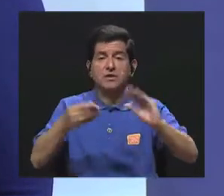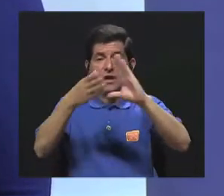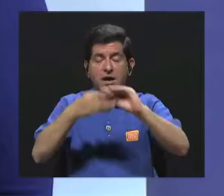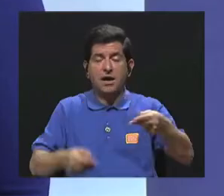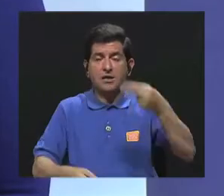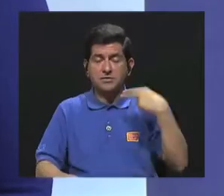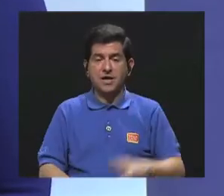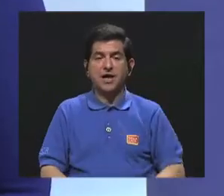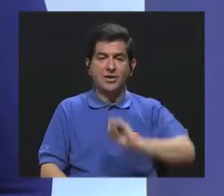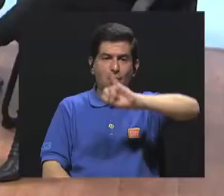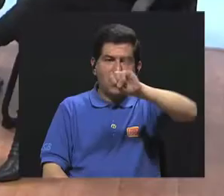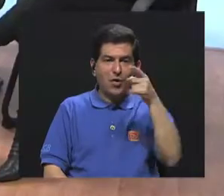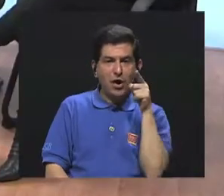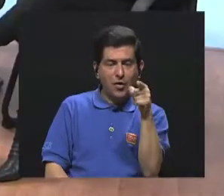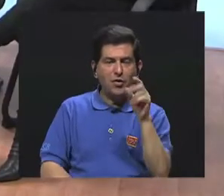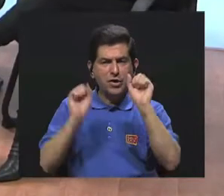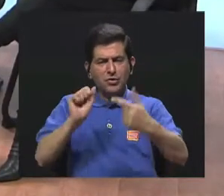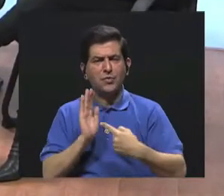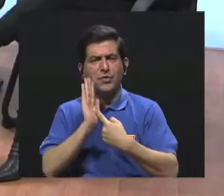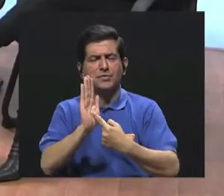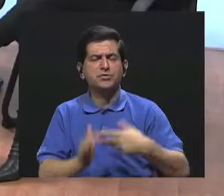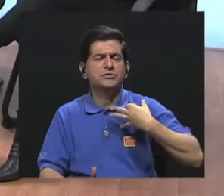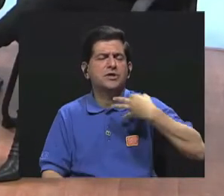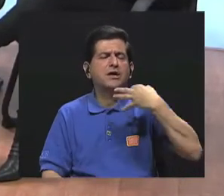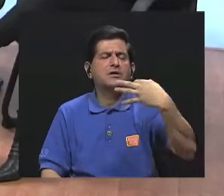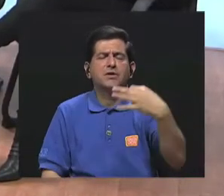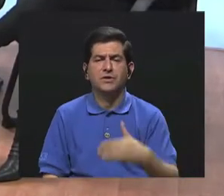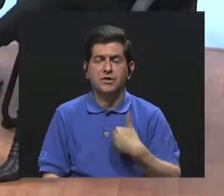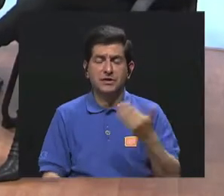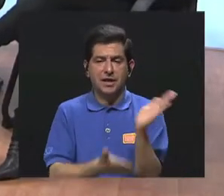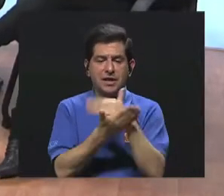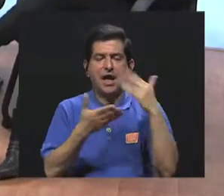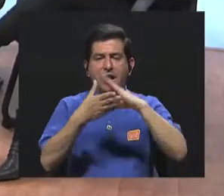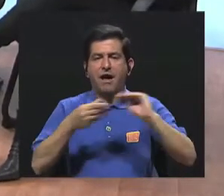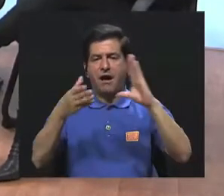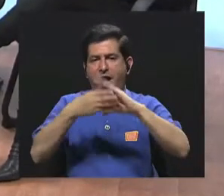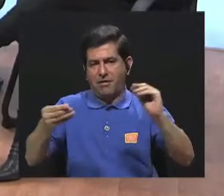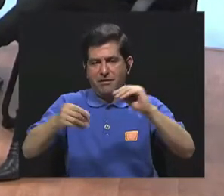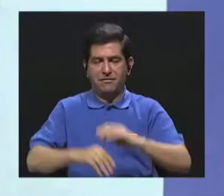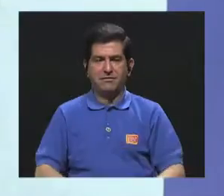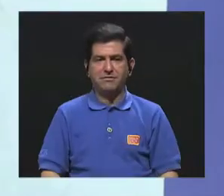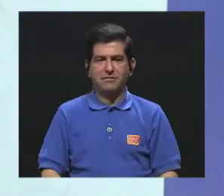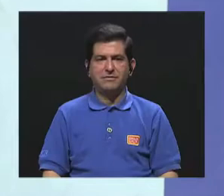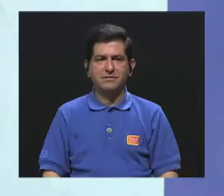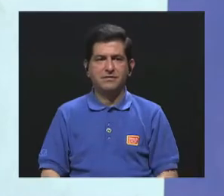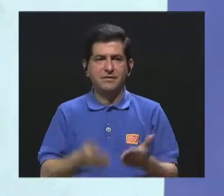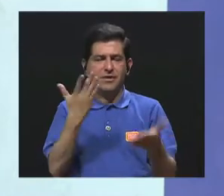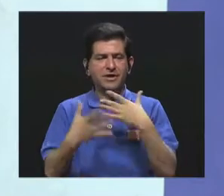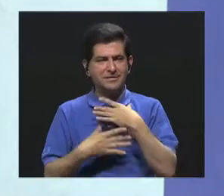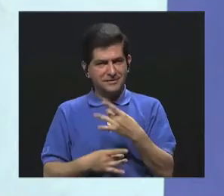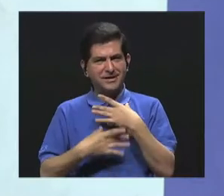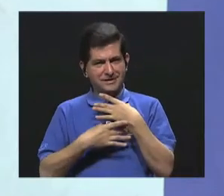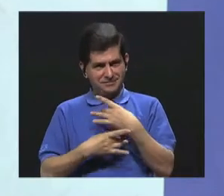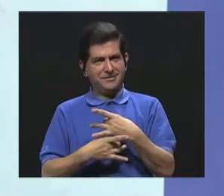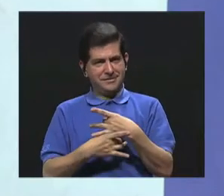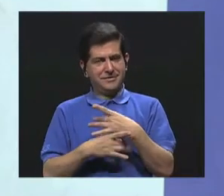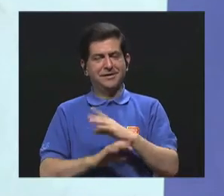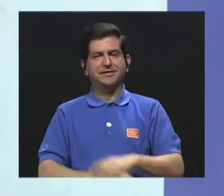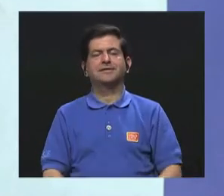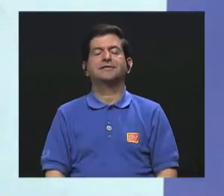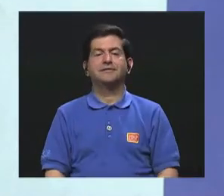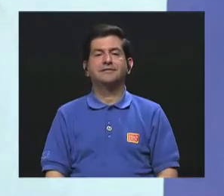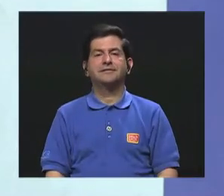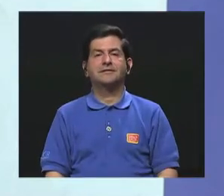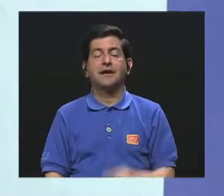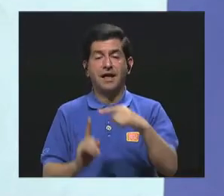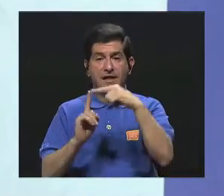porque Jorgito es alguien a quien podríamos seguir todos los días y siempre tendría algo que contar? Es que es como muy curioso, ¿sabes? Porque